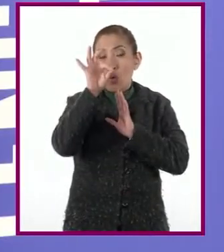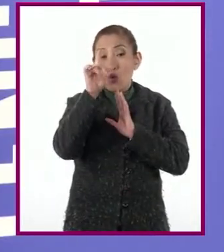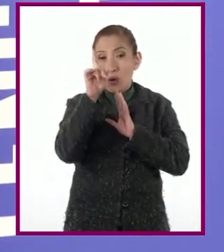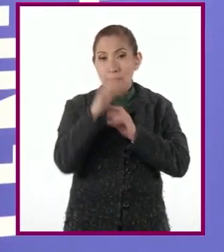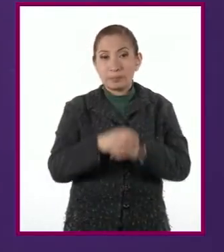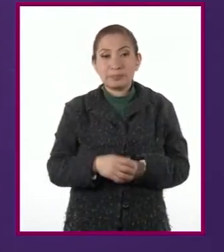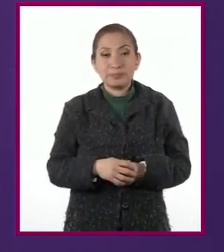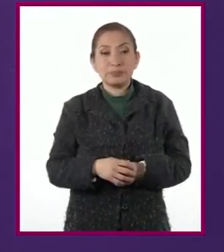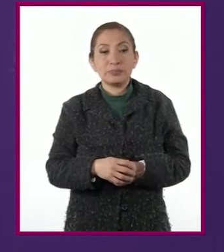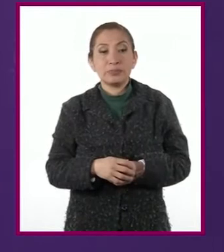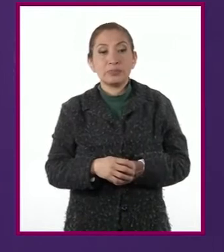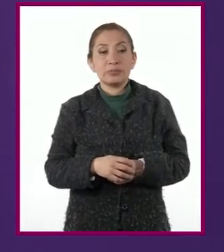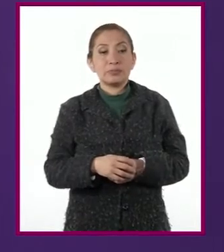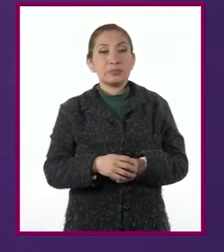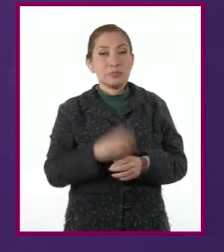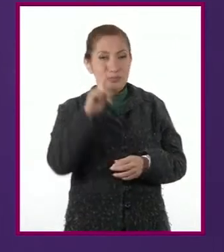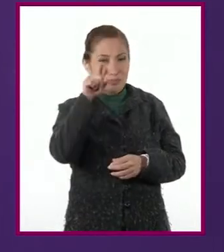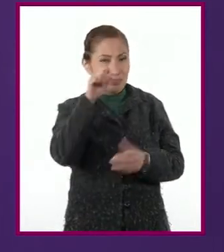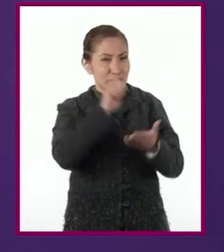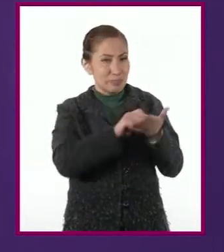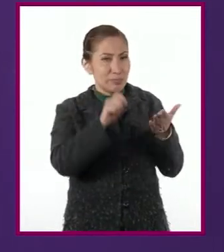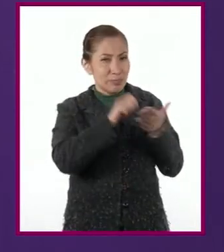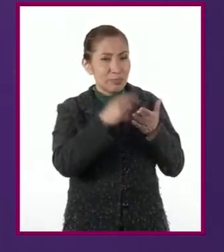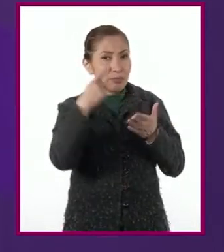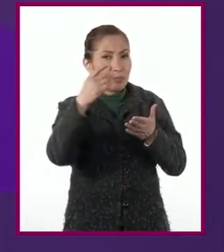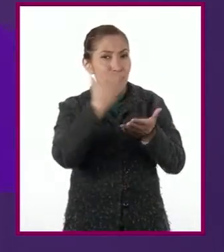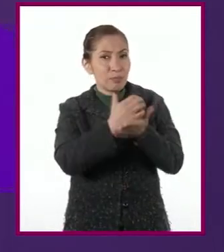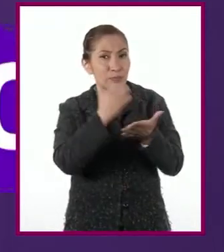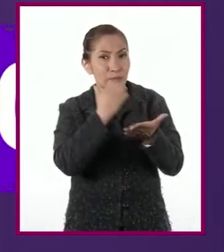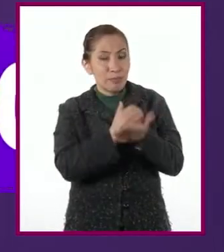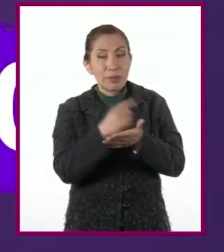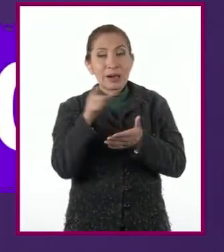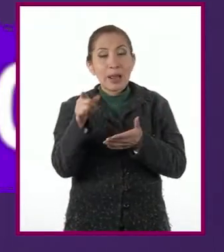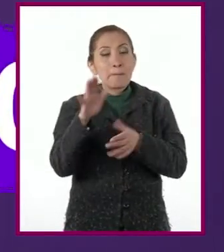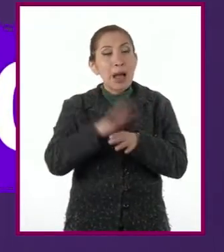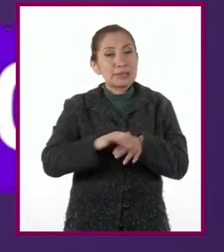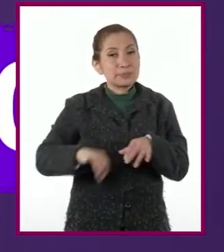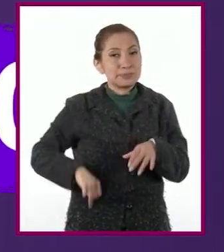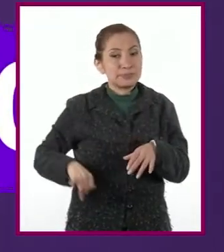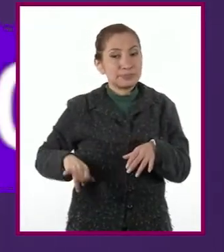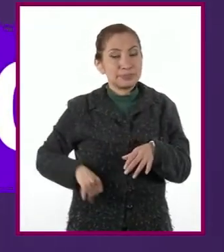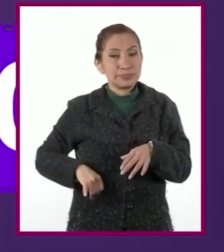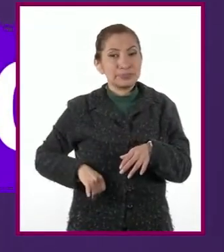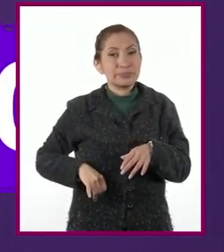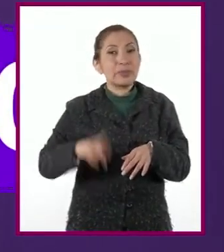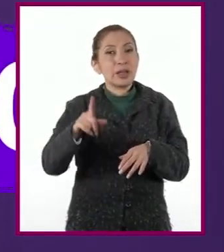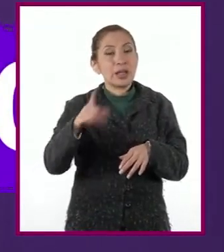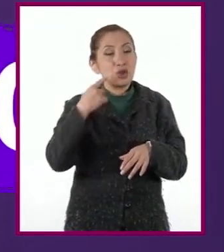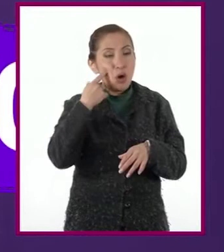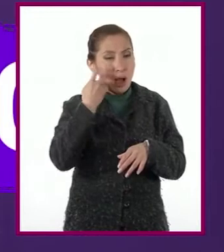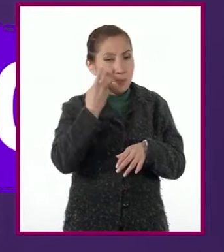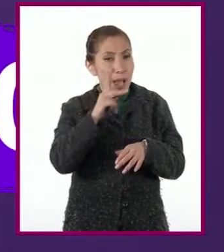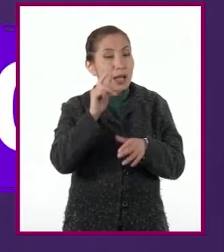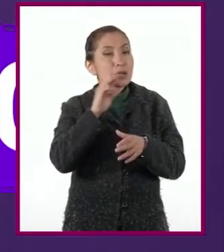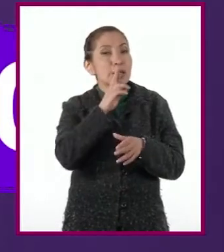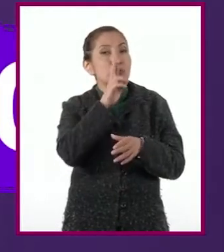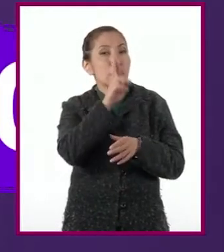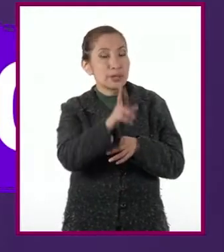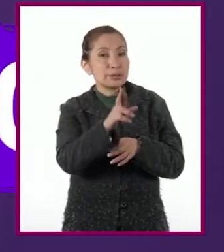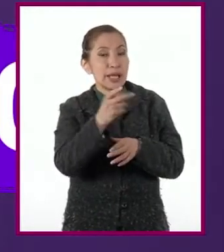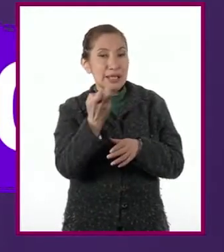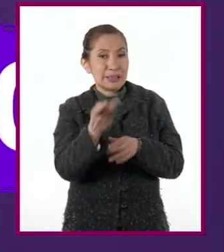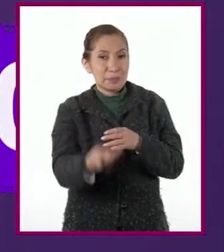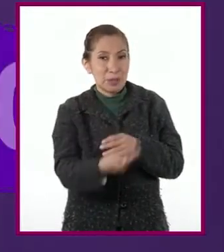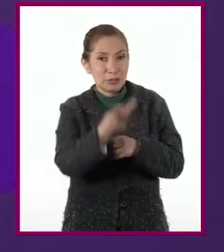de ellas. Tomen nota en su cuaderno de aquello que más les interese y los reto a anotar las respuestas de